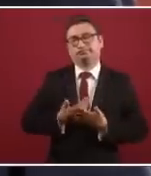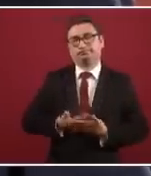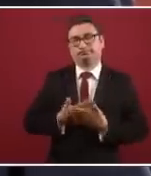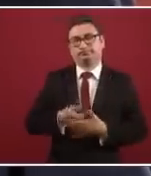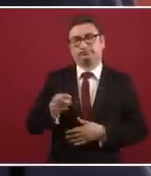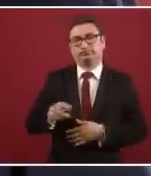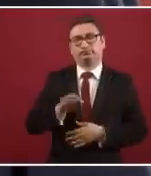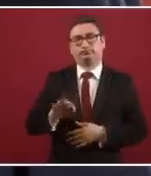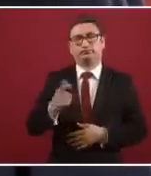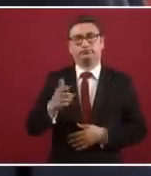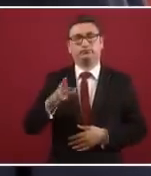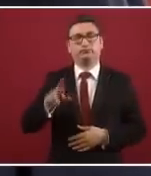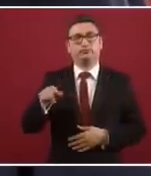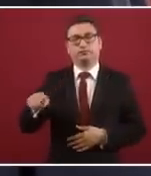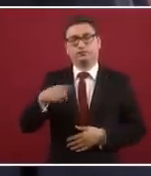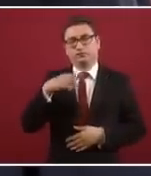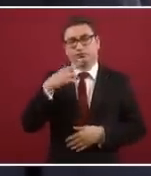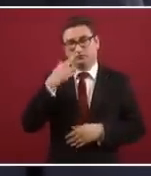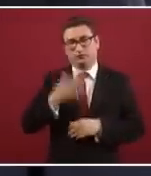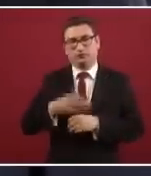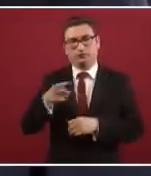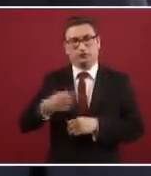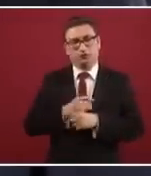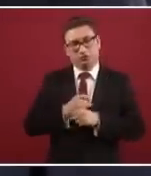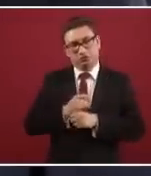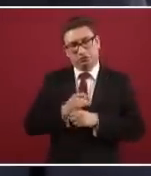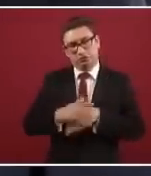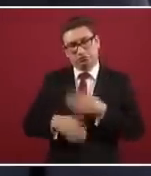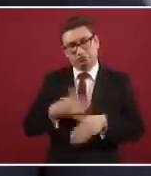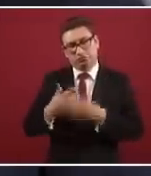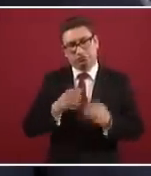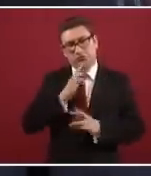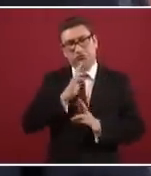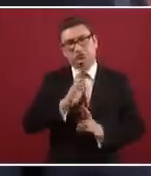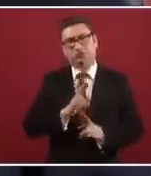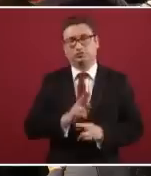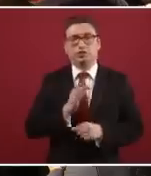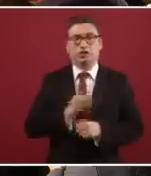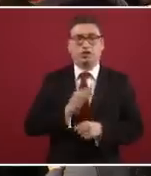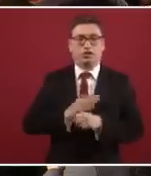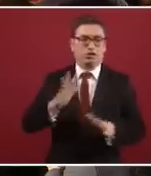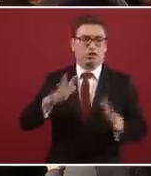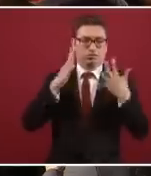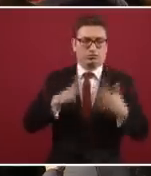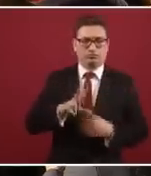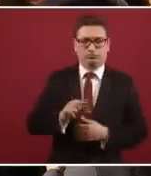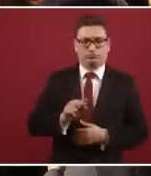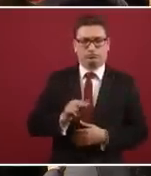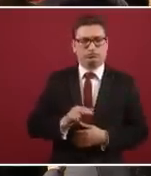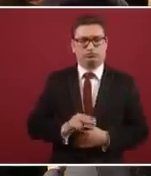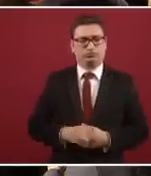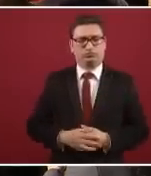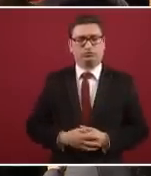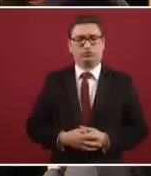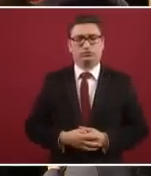la Fiscalía resuelva, no adelantarnos a